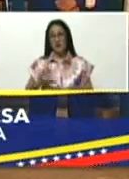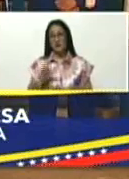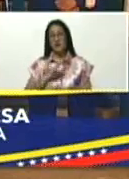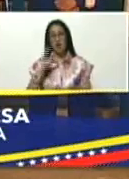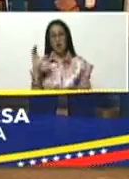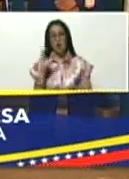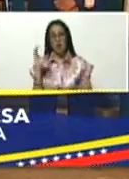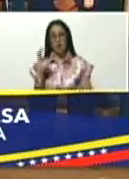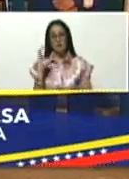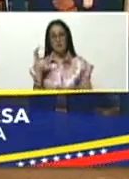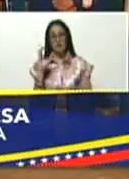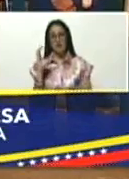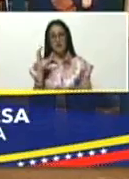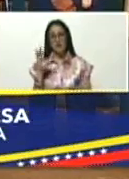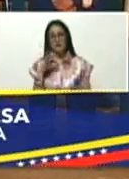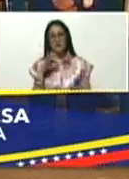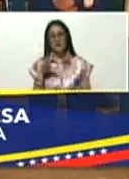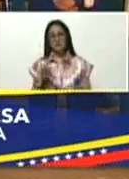Colombia.